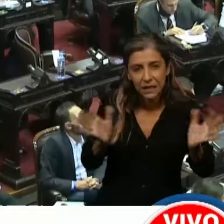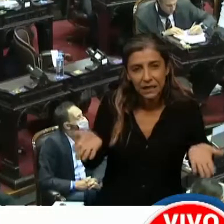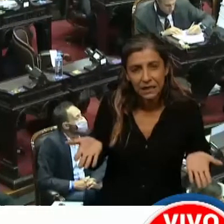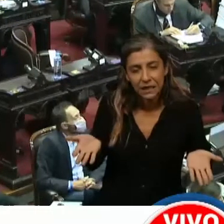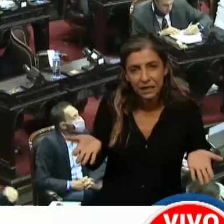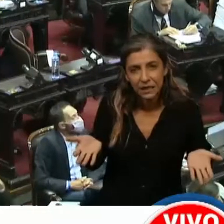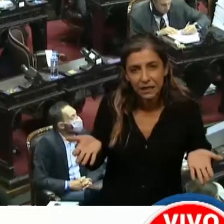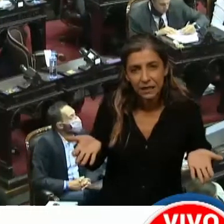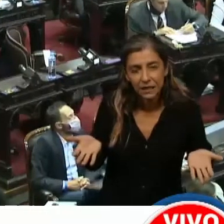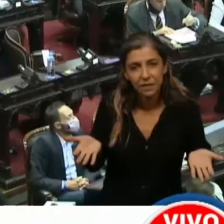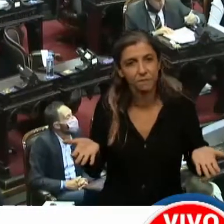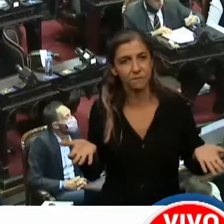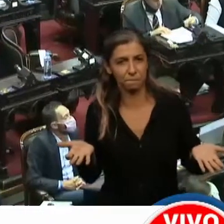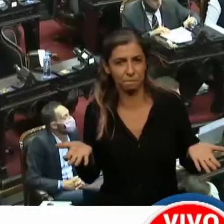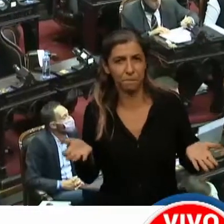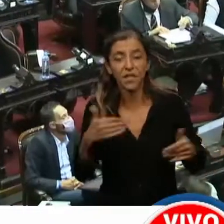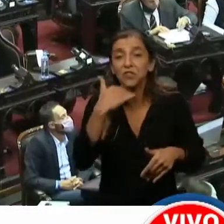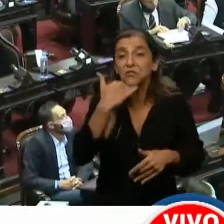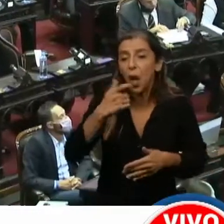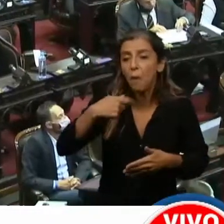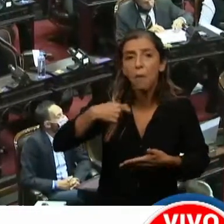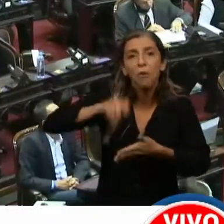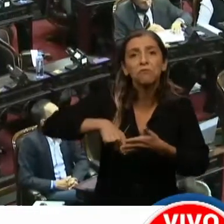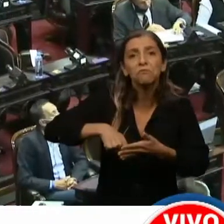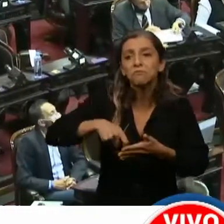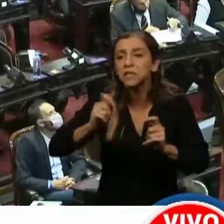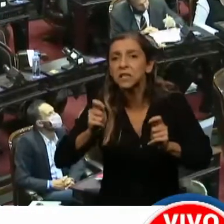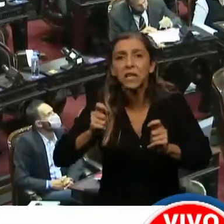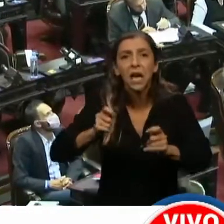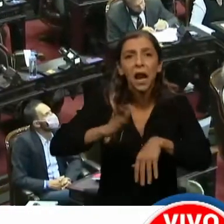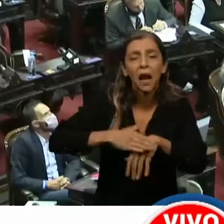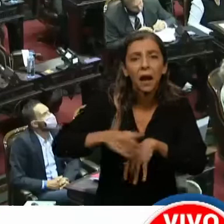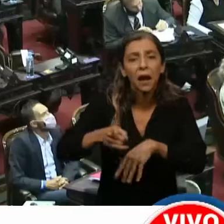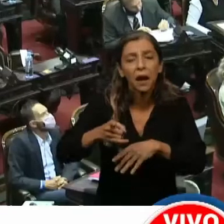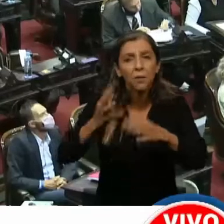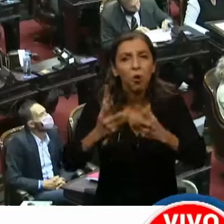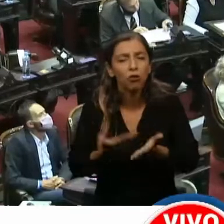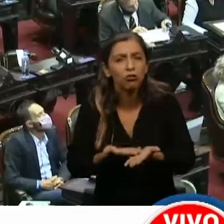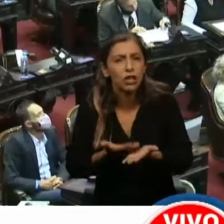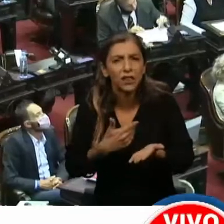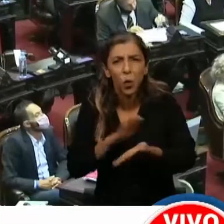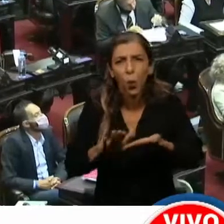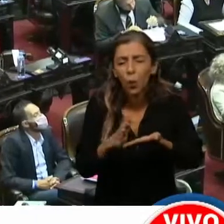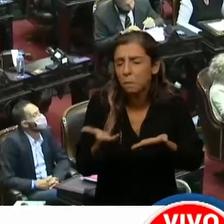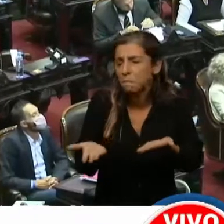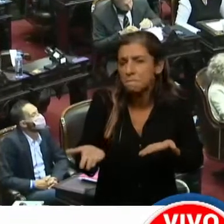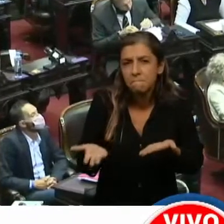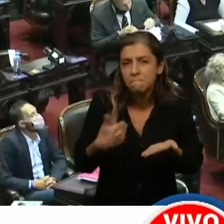autonominarse la autoría de ese proyecto. Por lo tanto, creo, y termino,